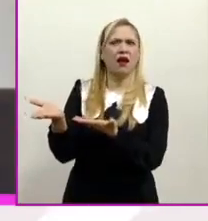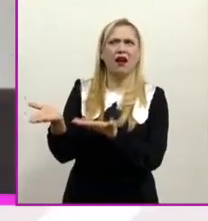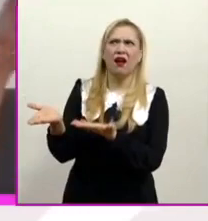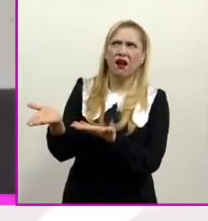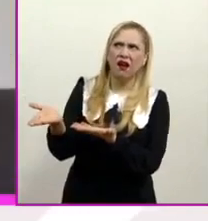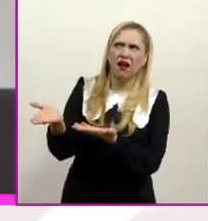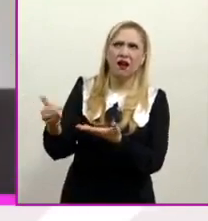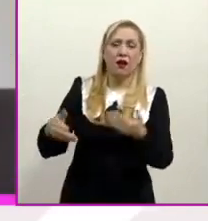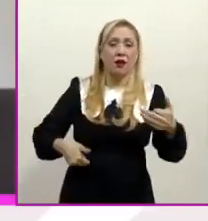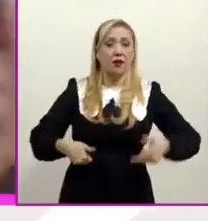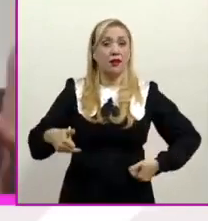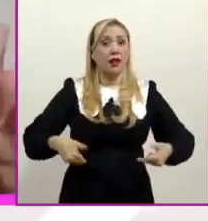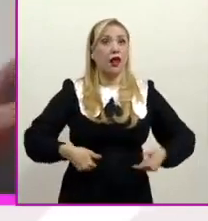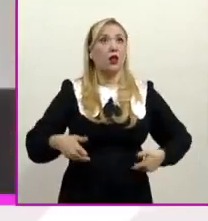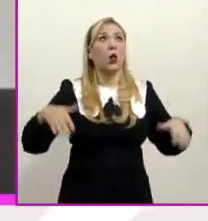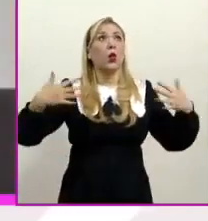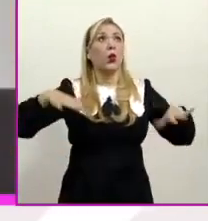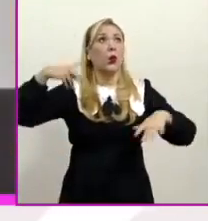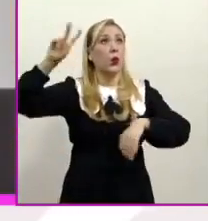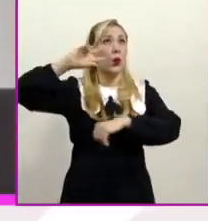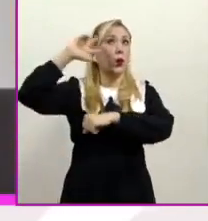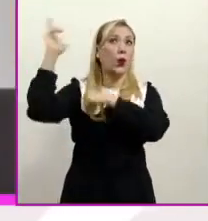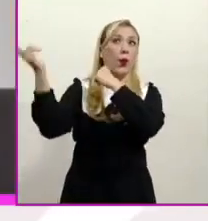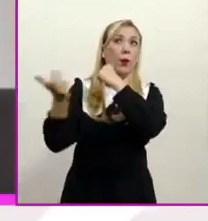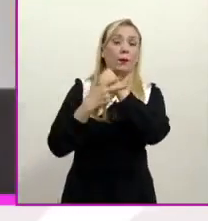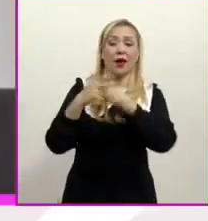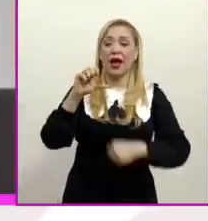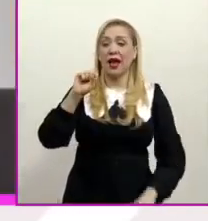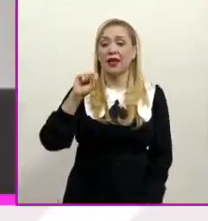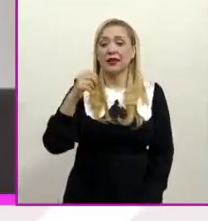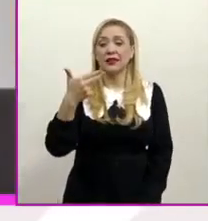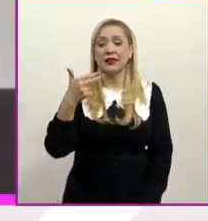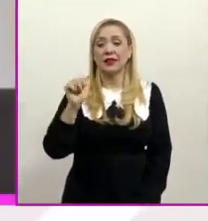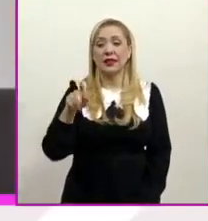empezamos por ahí, no era una cosa muy dificilísima de hacer, por supuesto.